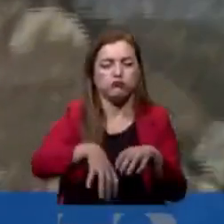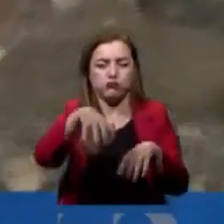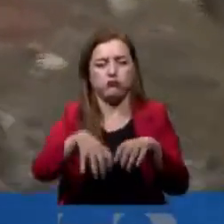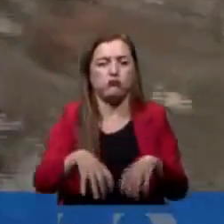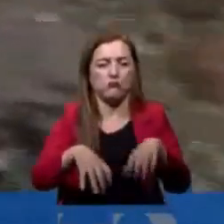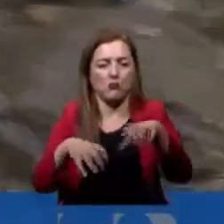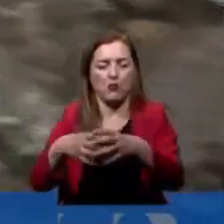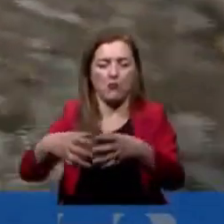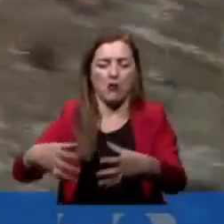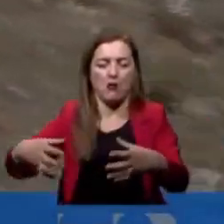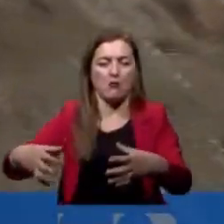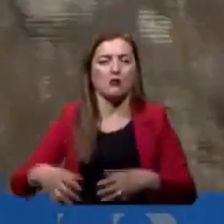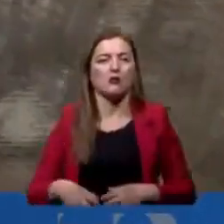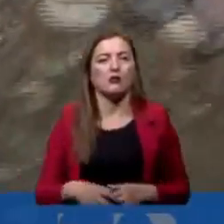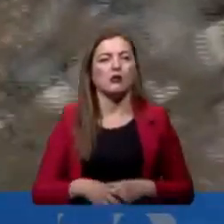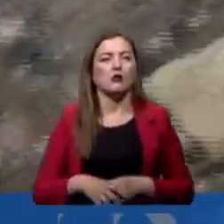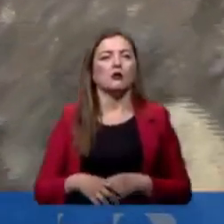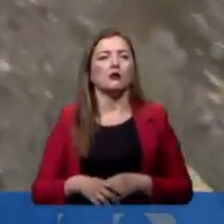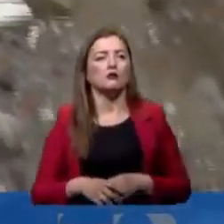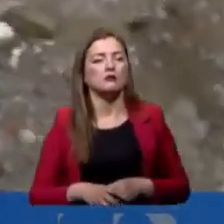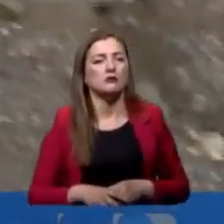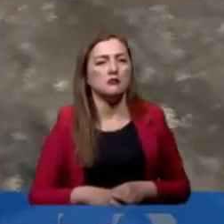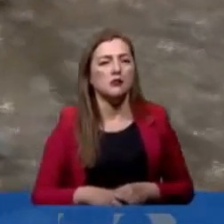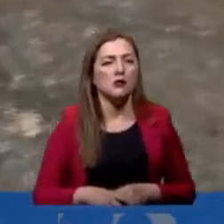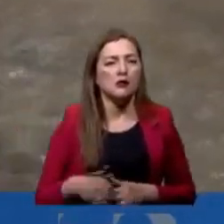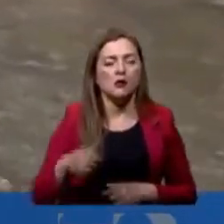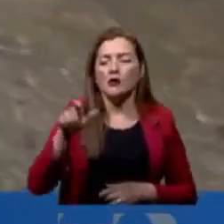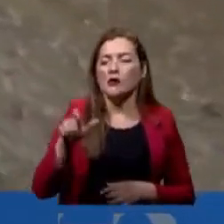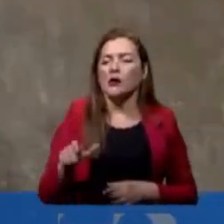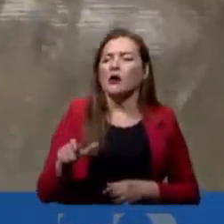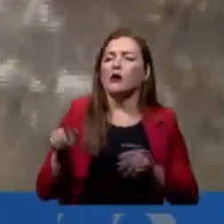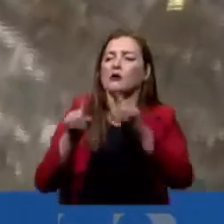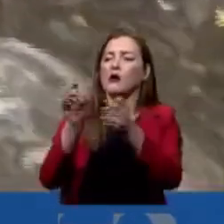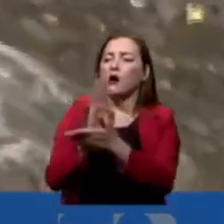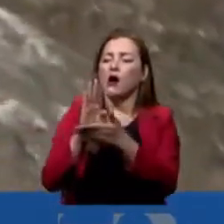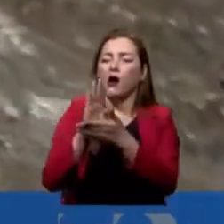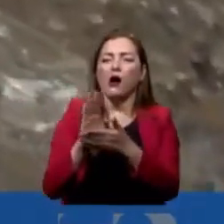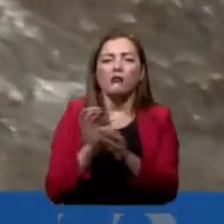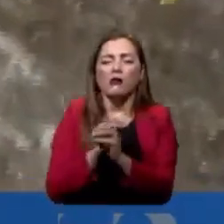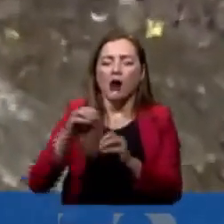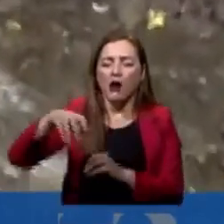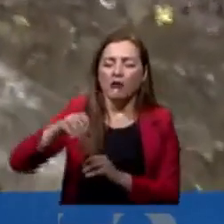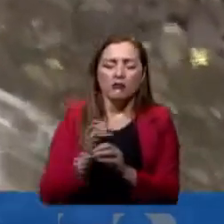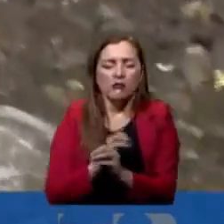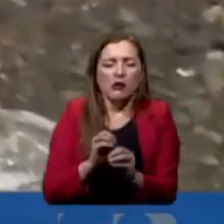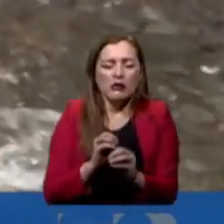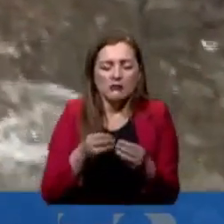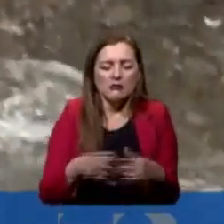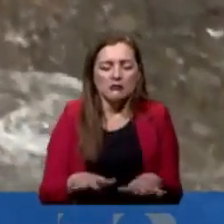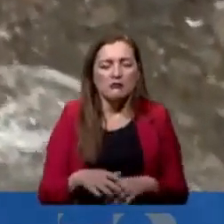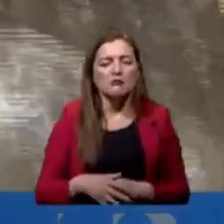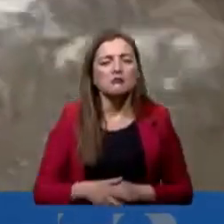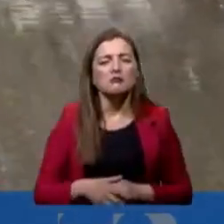grande el hueco. Vamos a hablar con otra de las moradoras. En otros barrios falta agua y aquí en cambio vemos que hay un gran